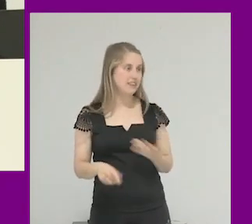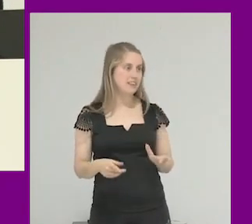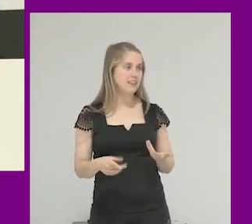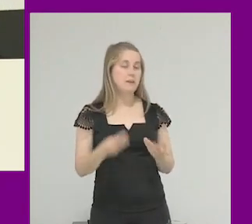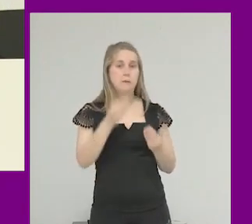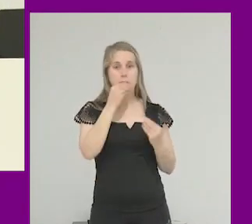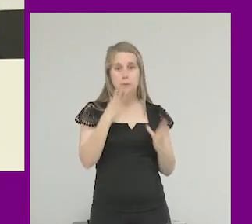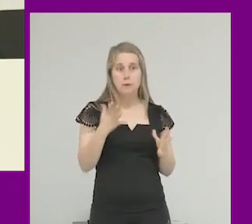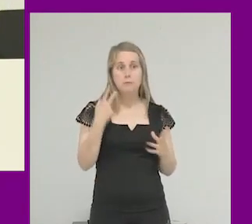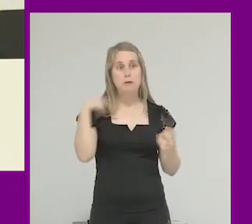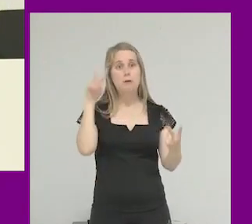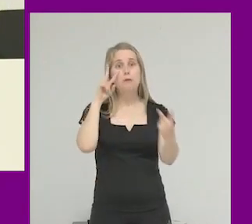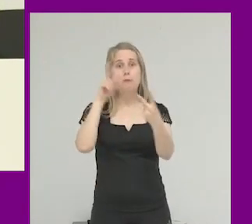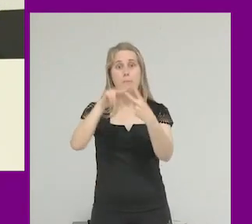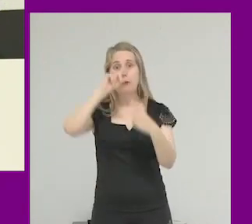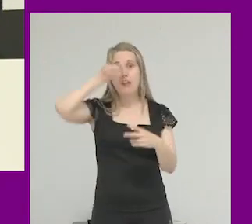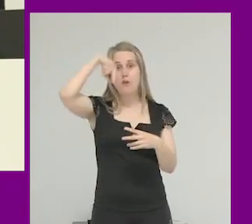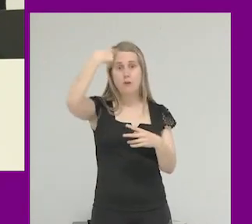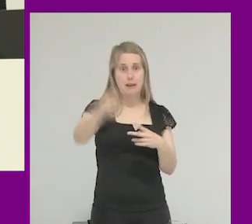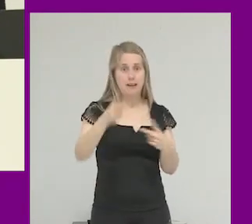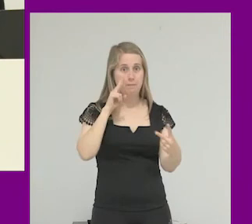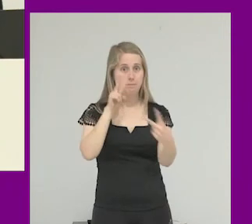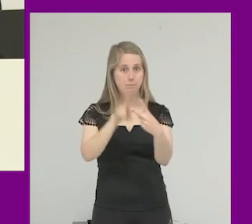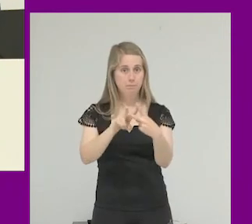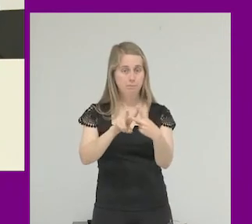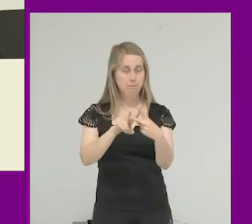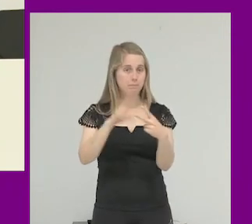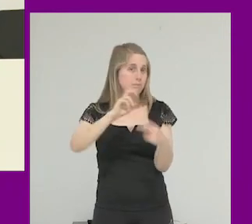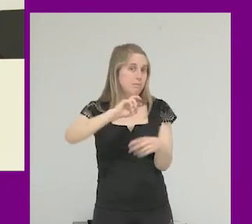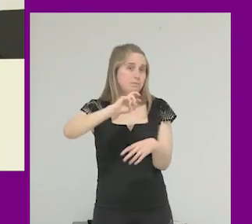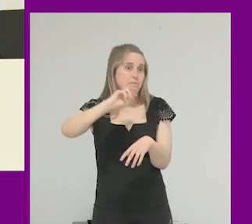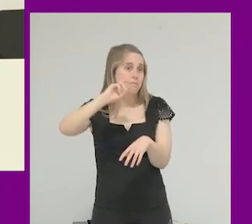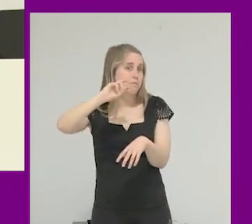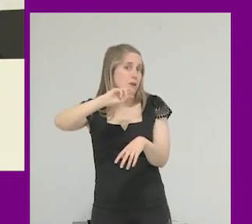Y bueno, pues nos vemos el año que viene con